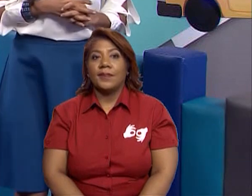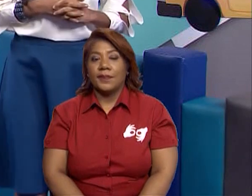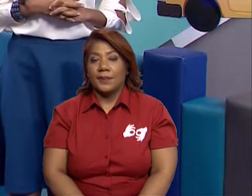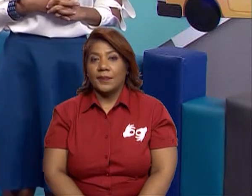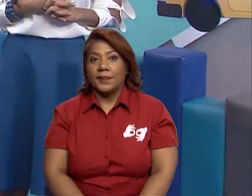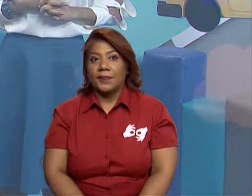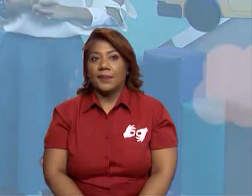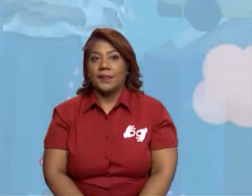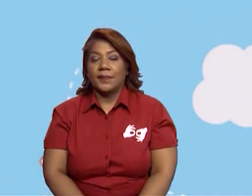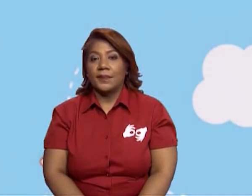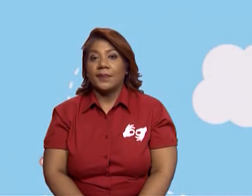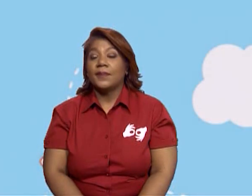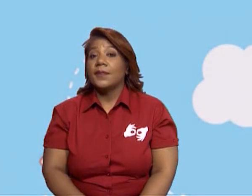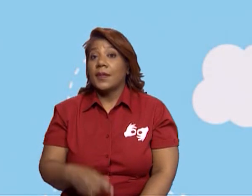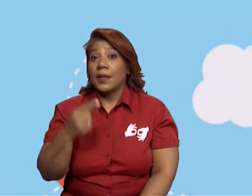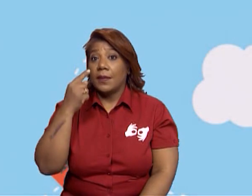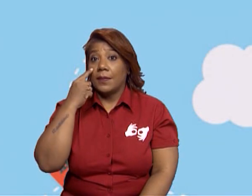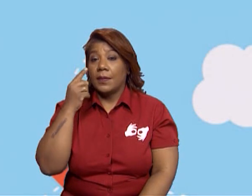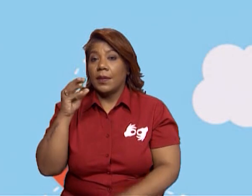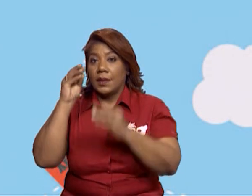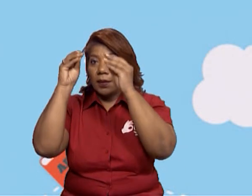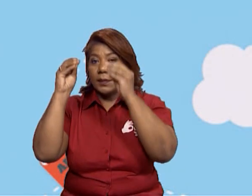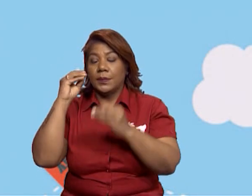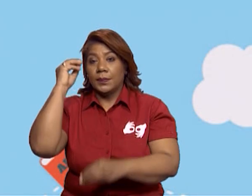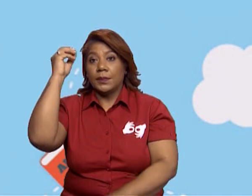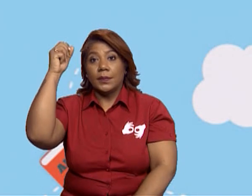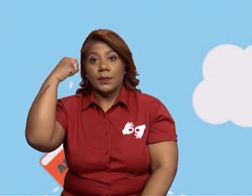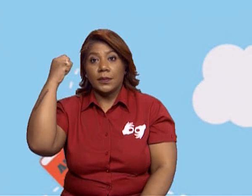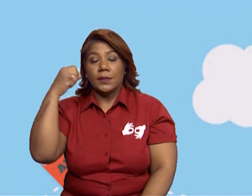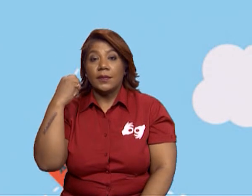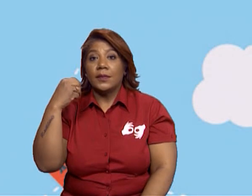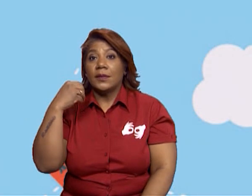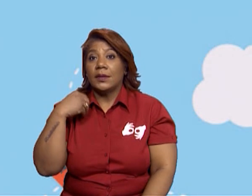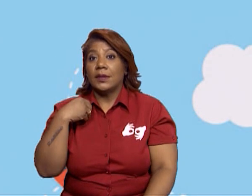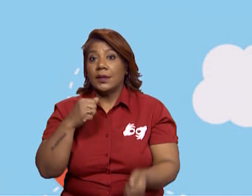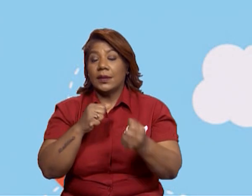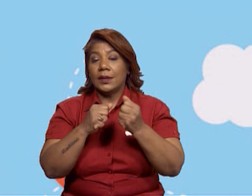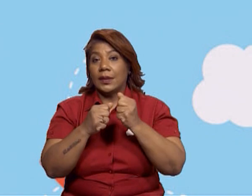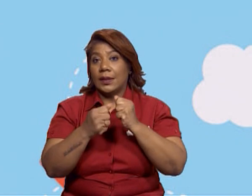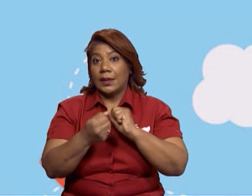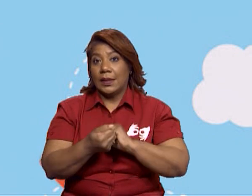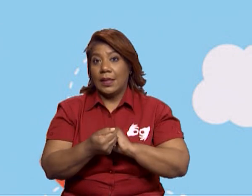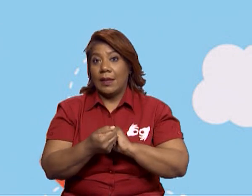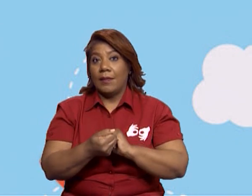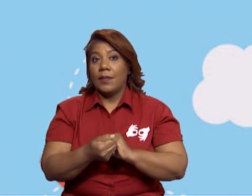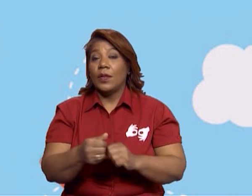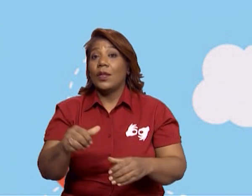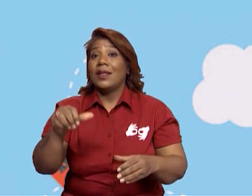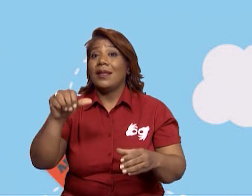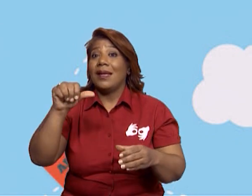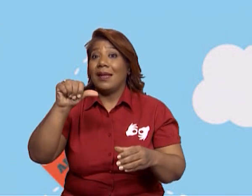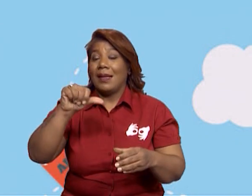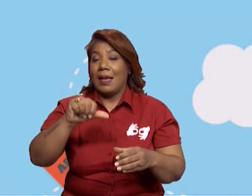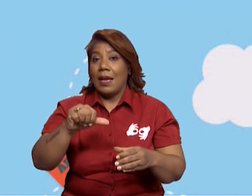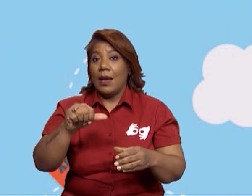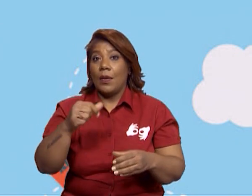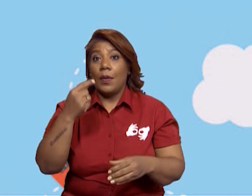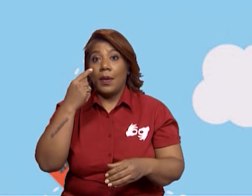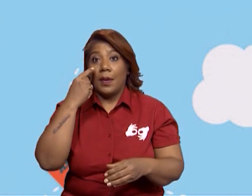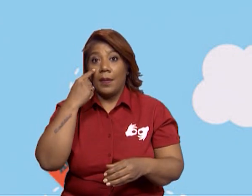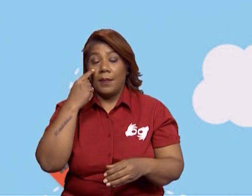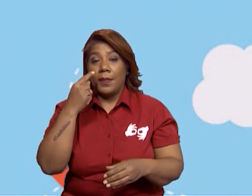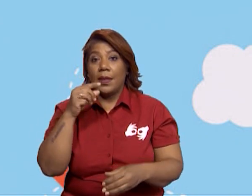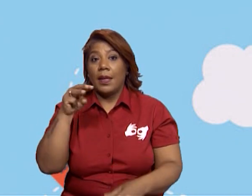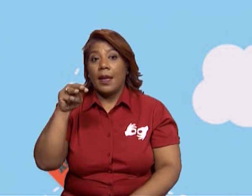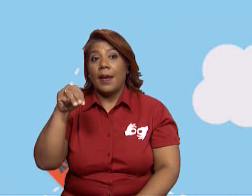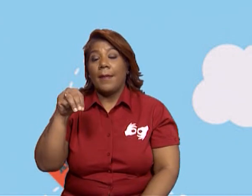seguimos. Maestra Charlene. Ahora tenemos cambios de estado del agua. Y para eso tenemos a